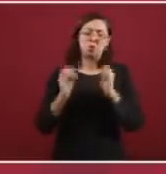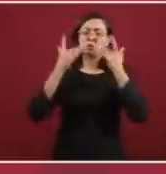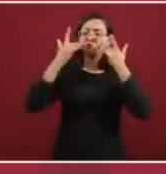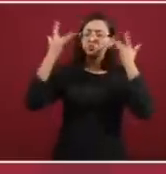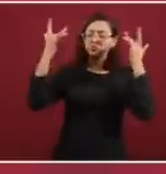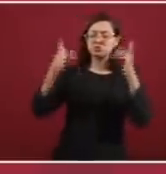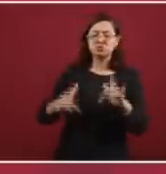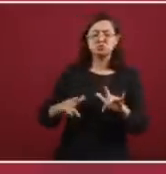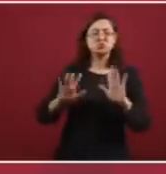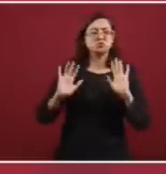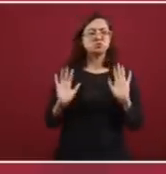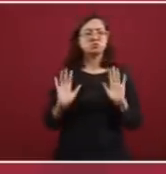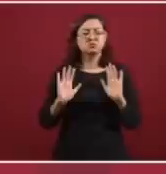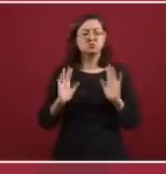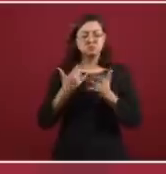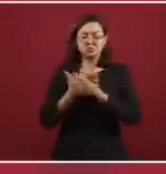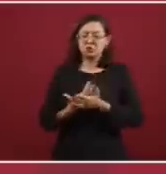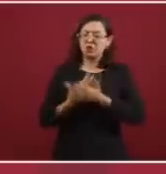que renuncie,